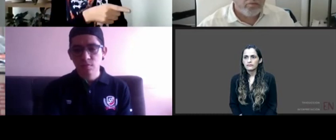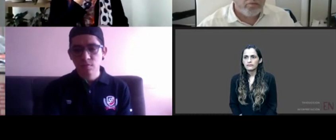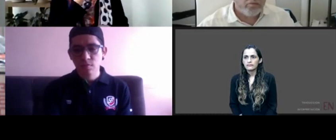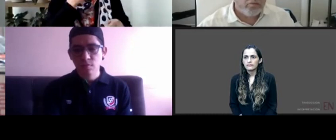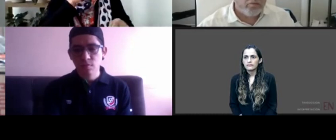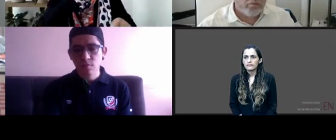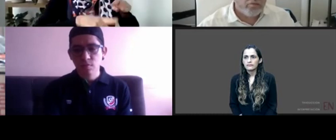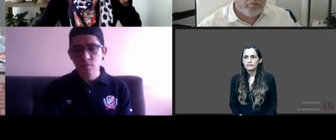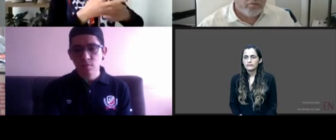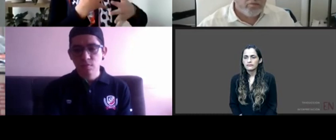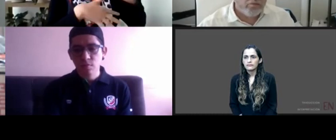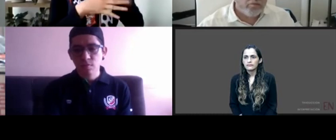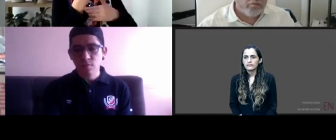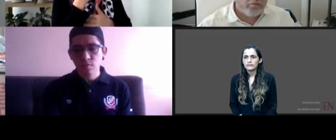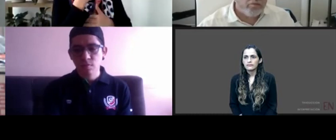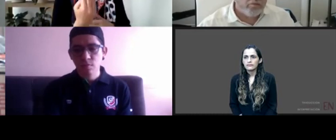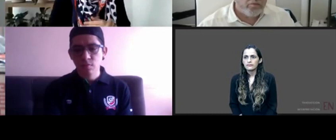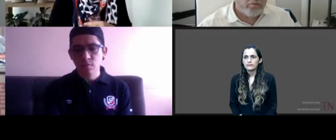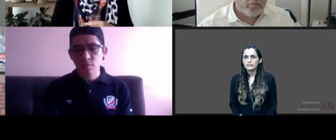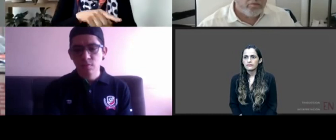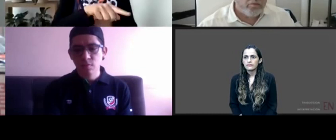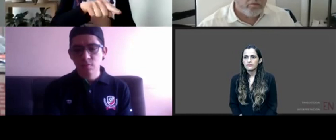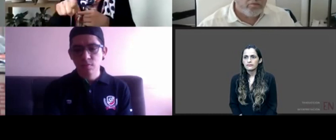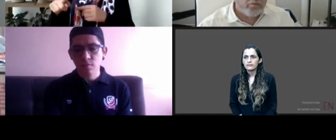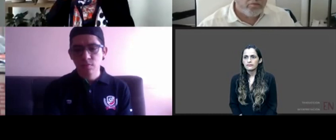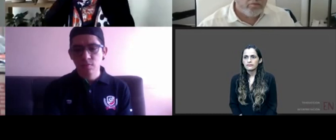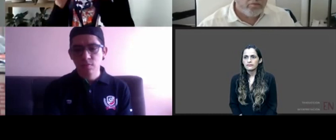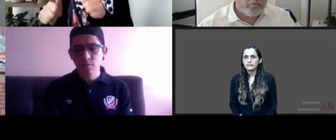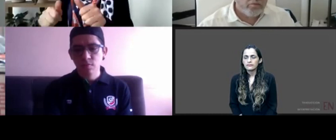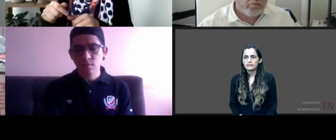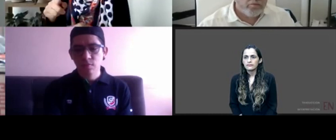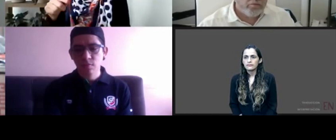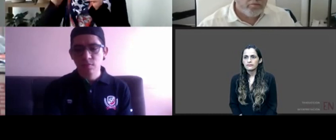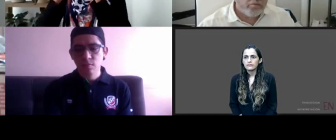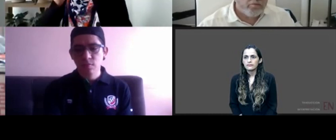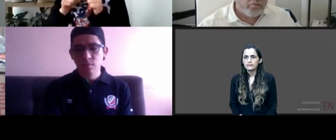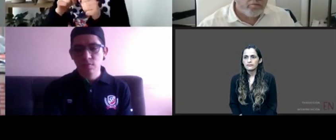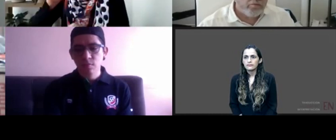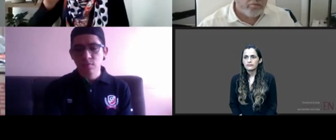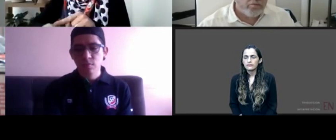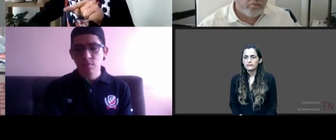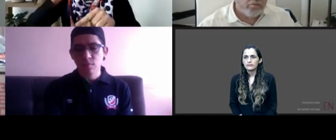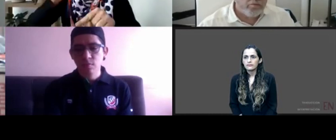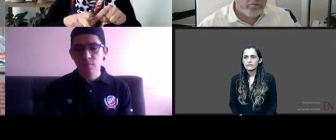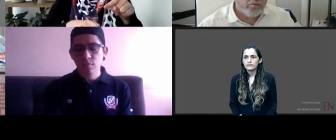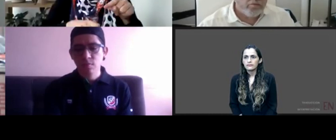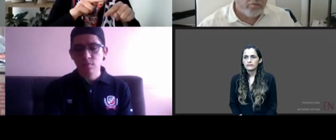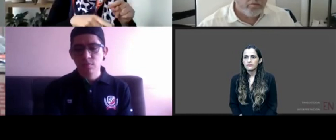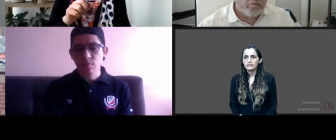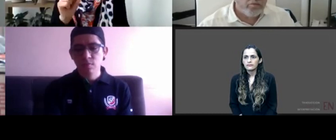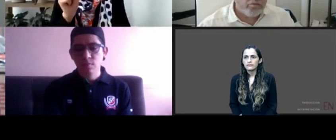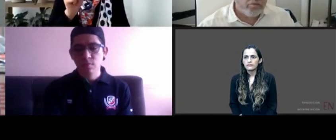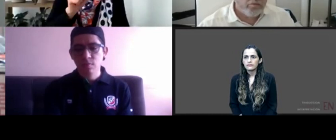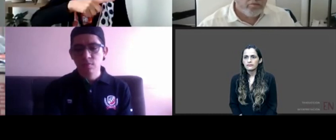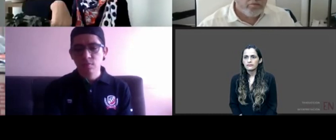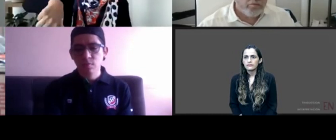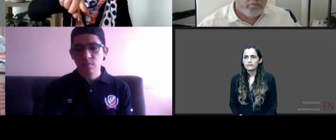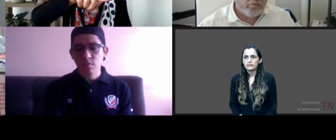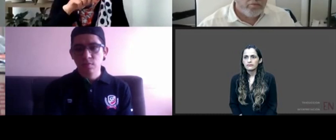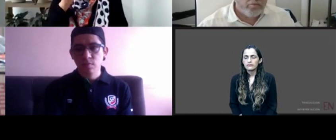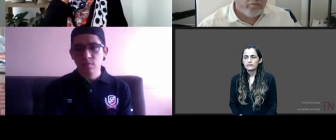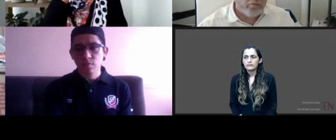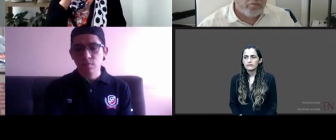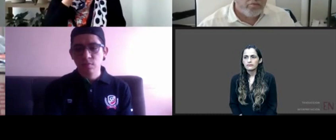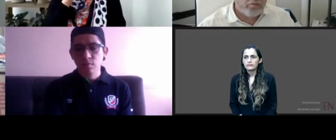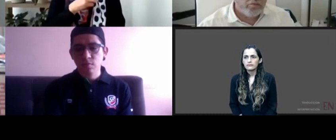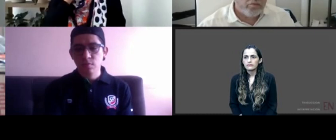es importantísimo pensar cómo va a ser el maestro para dirigirse a las personas sordas. Quizá